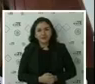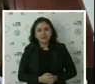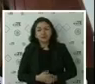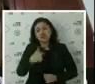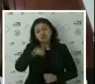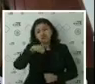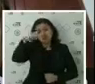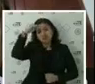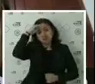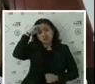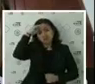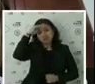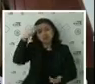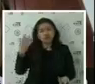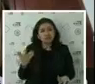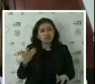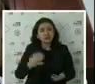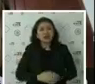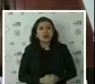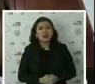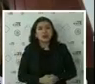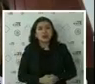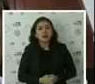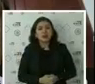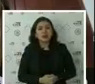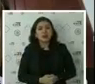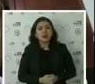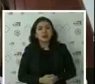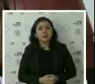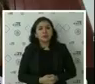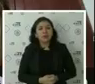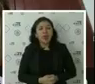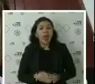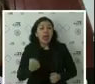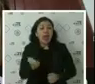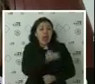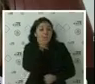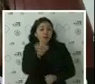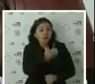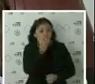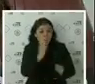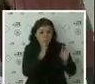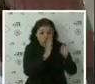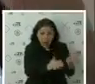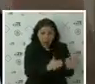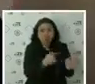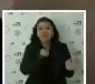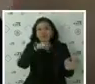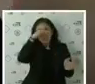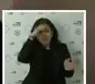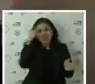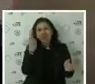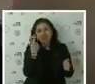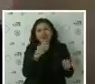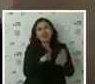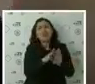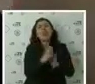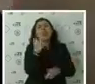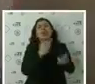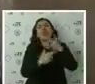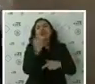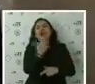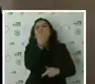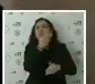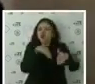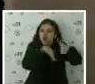Yo pienso que, bueno, finalmente en el ámbito educativo, pienso de que se debe regresar otra vez a las